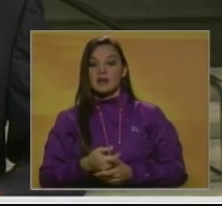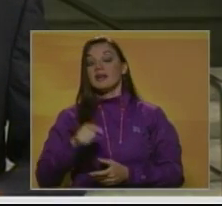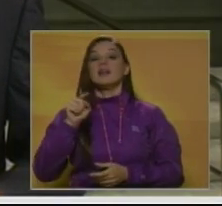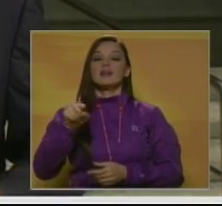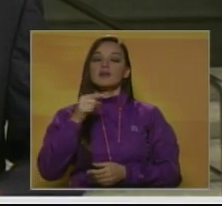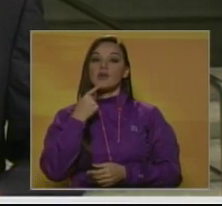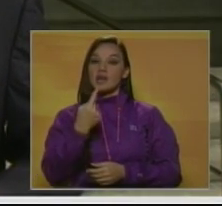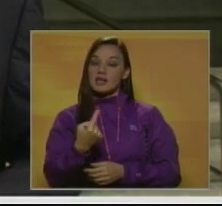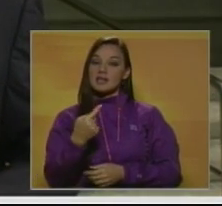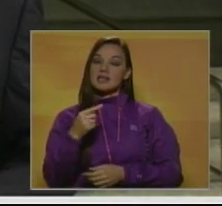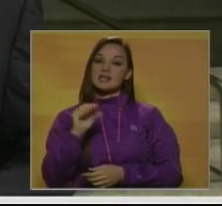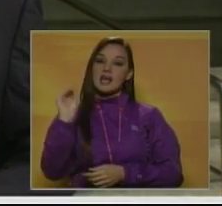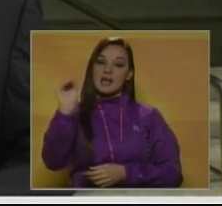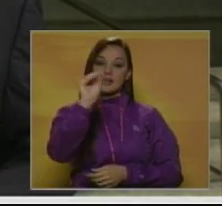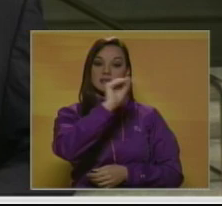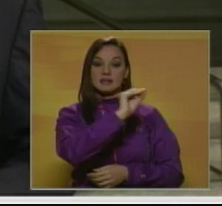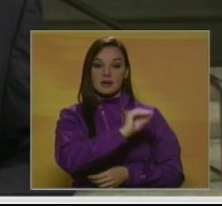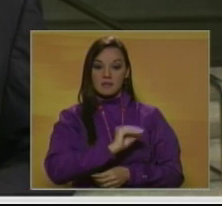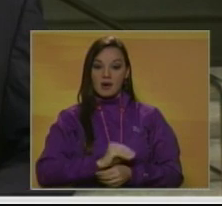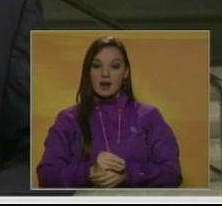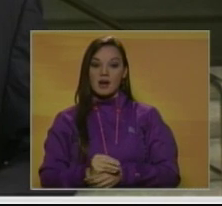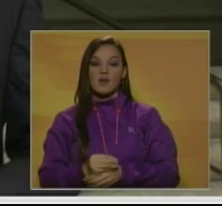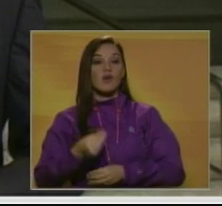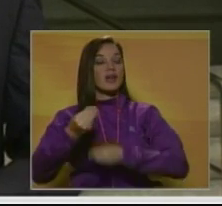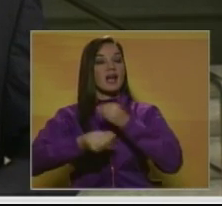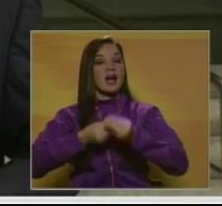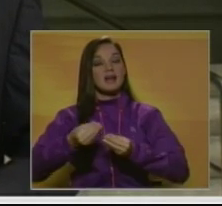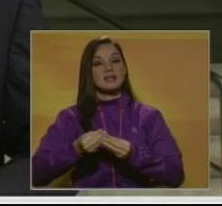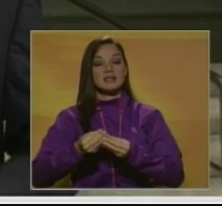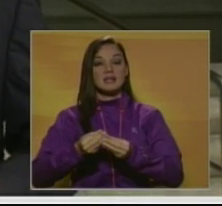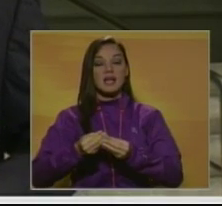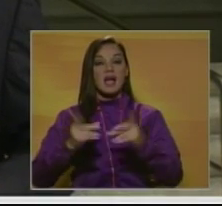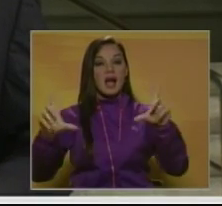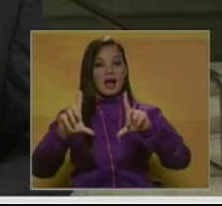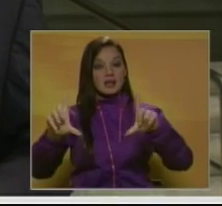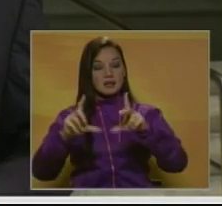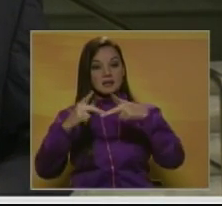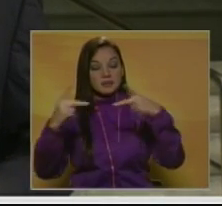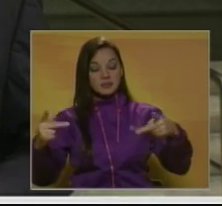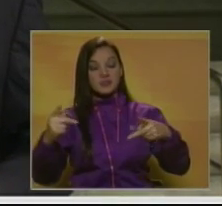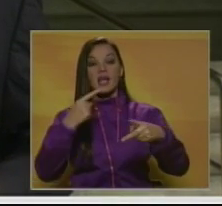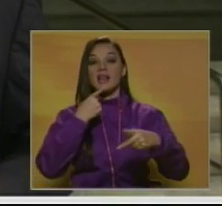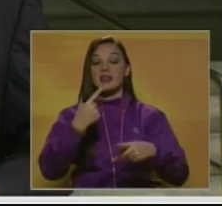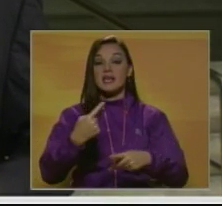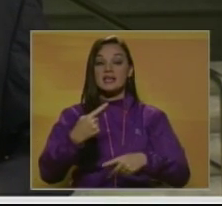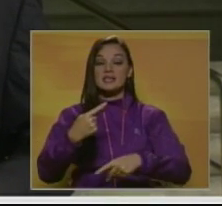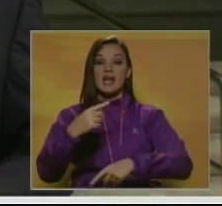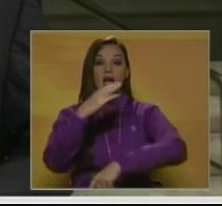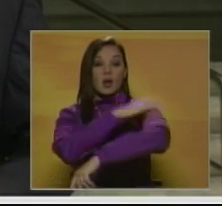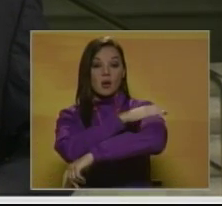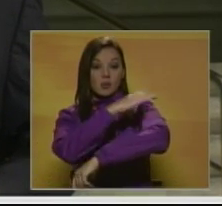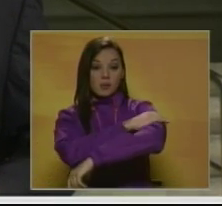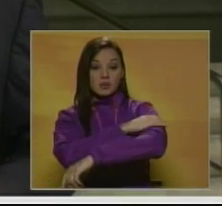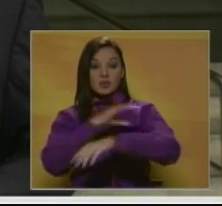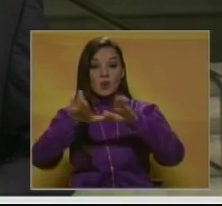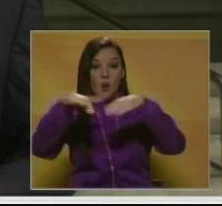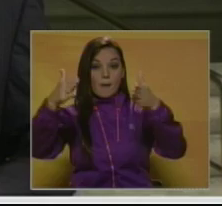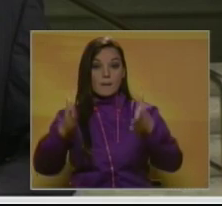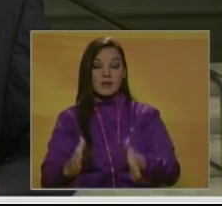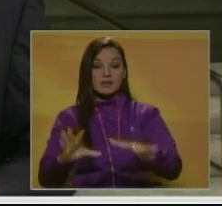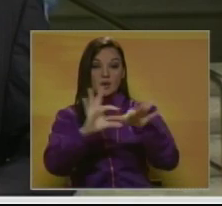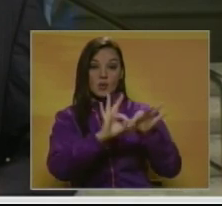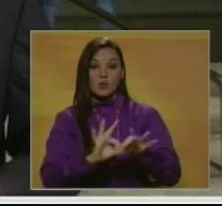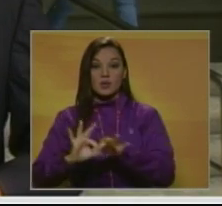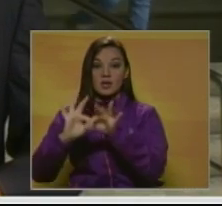patente en la convocatoria que lanzaron a los medios de comunicación, es que la presencia de la mesa de la Unidad Democrática a través de José Luis Cartaya aquí